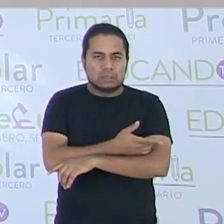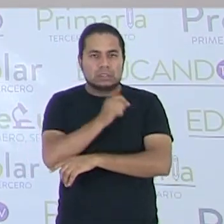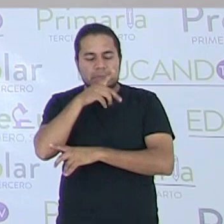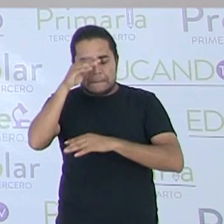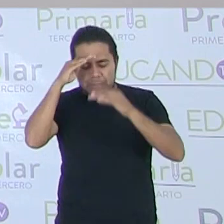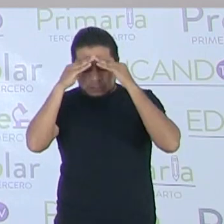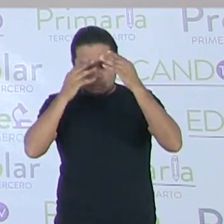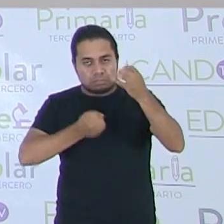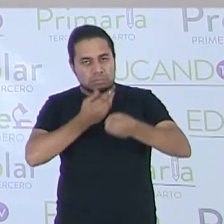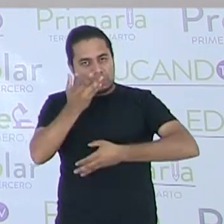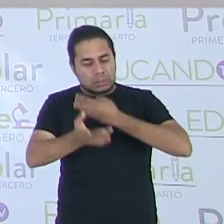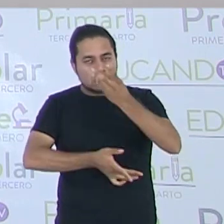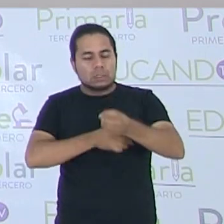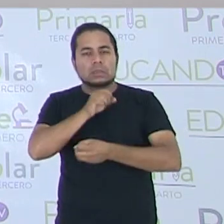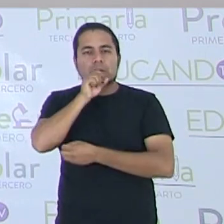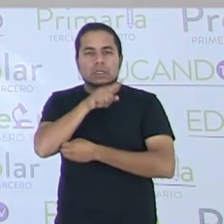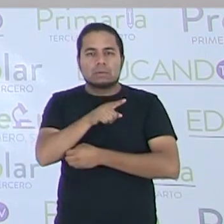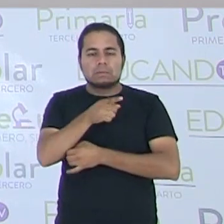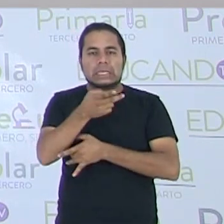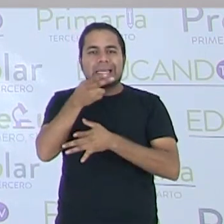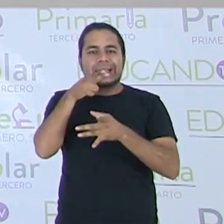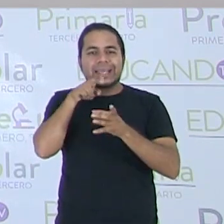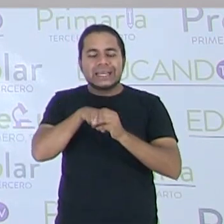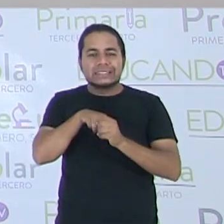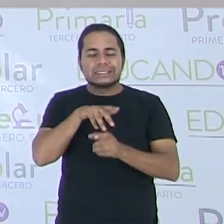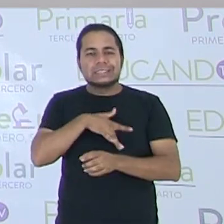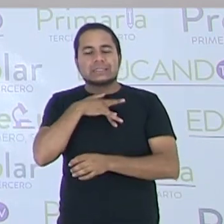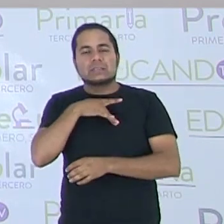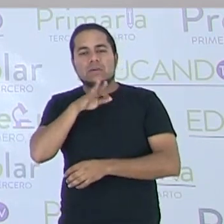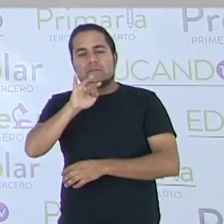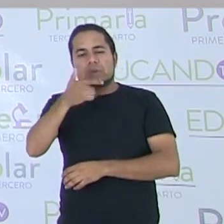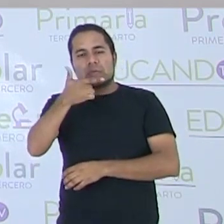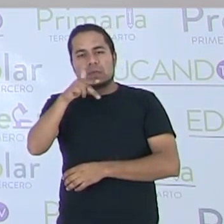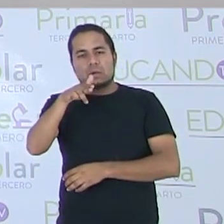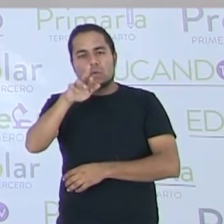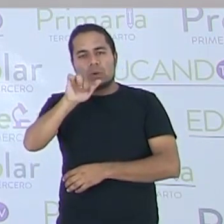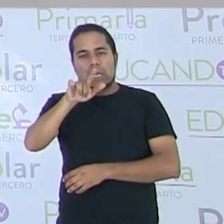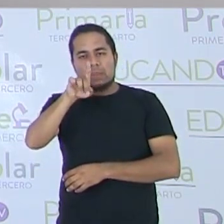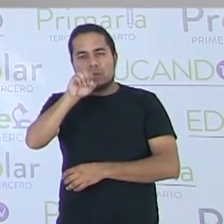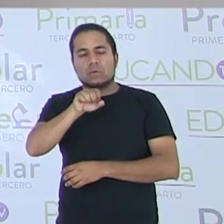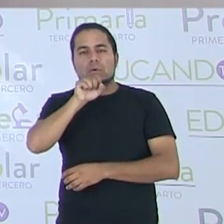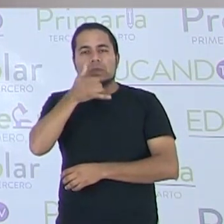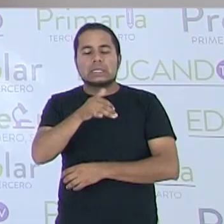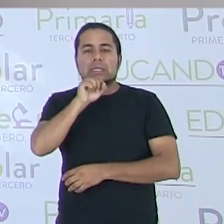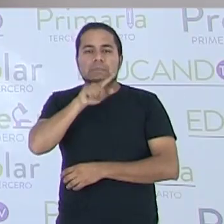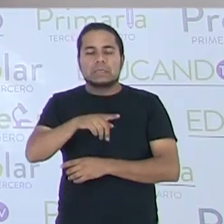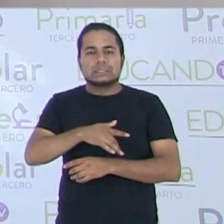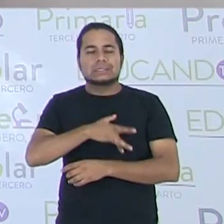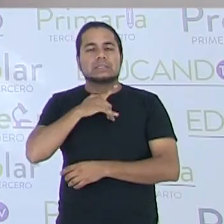esos pensamientos en sentido figurado y en sentido literal.